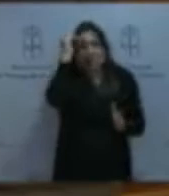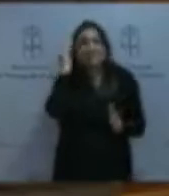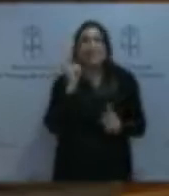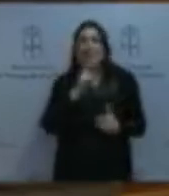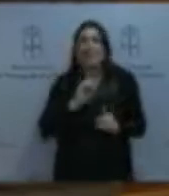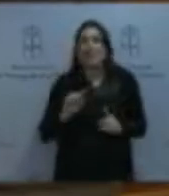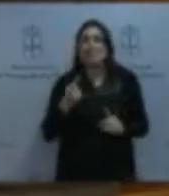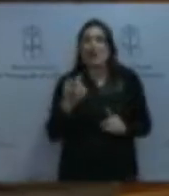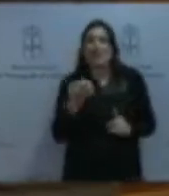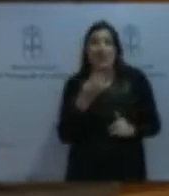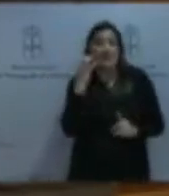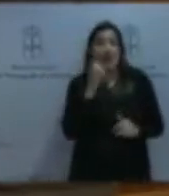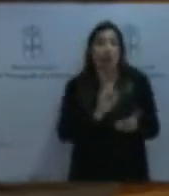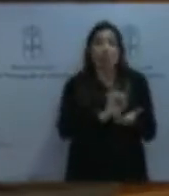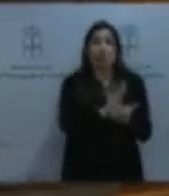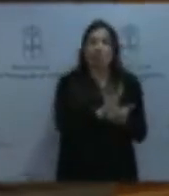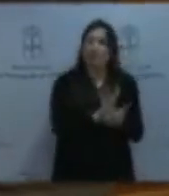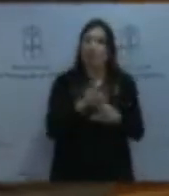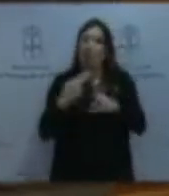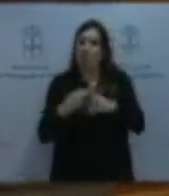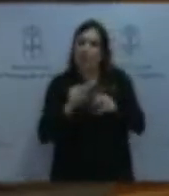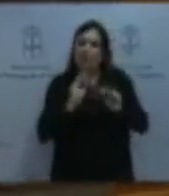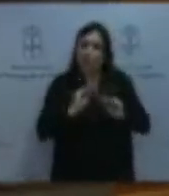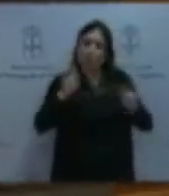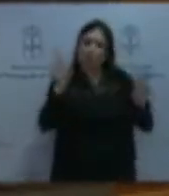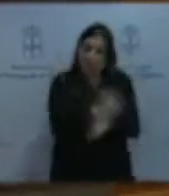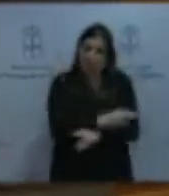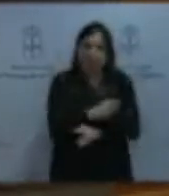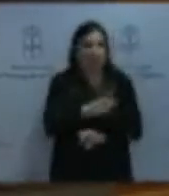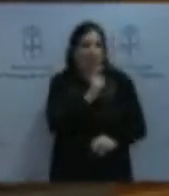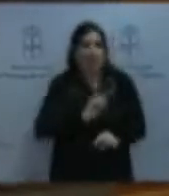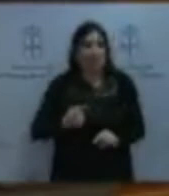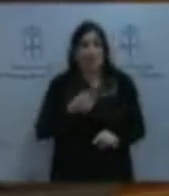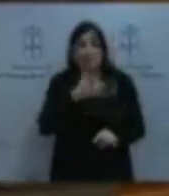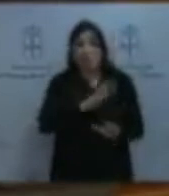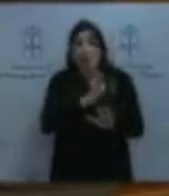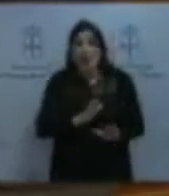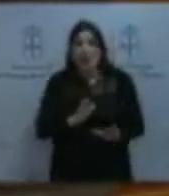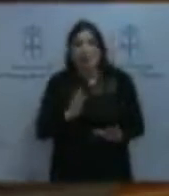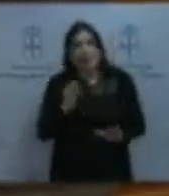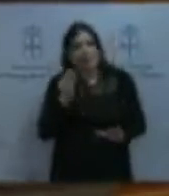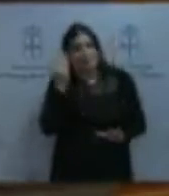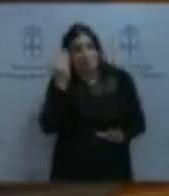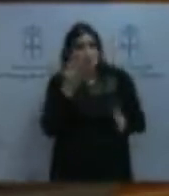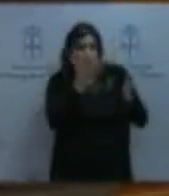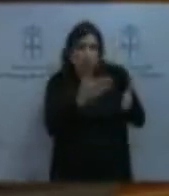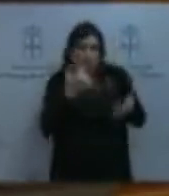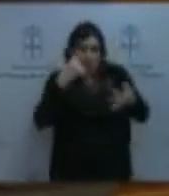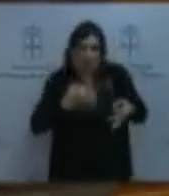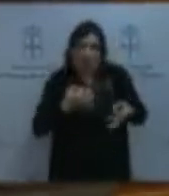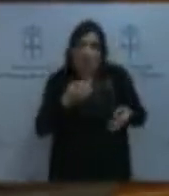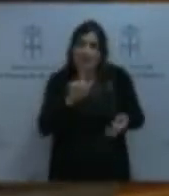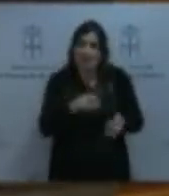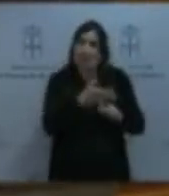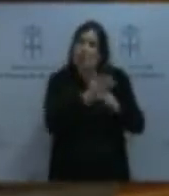sabe por qué? Porque yo creo que, en el fondo, o en buena medida, se cree, y usted también, en parte en ellas. Porque la principal mentira de